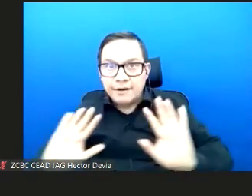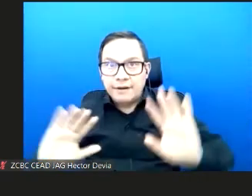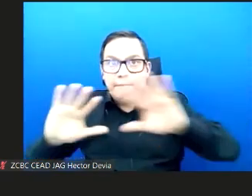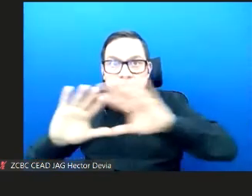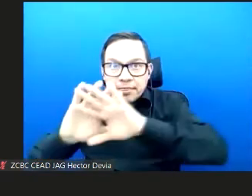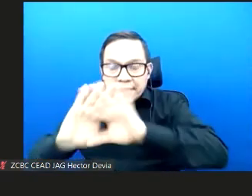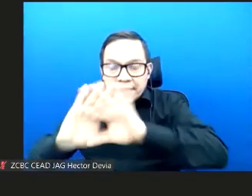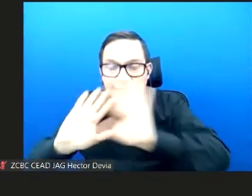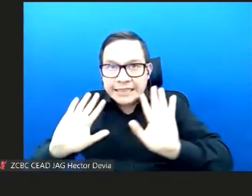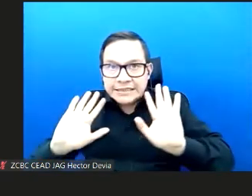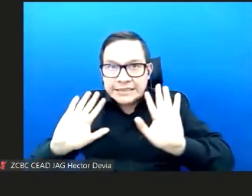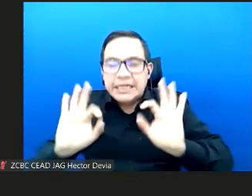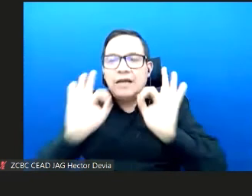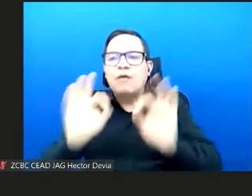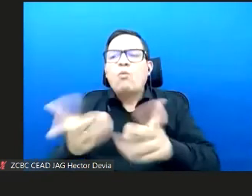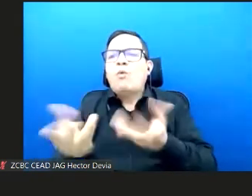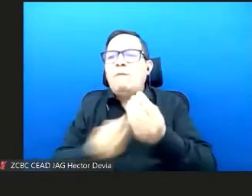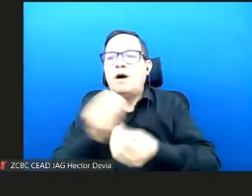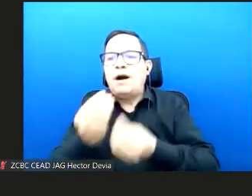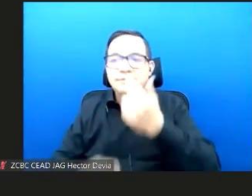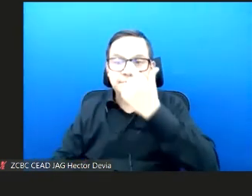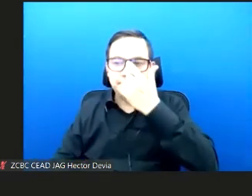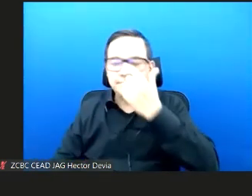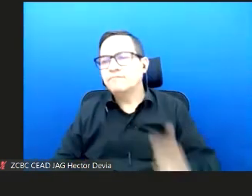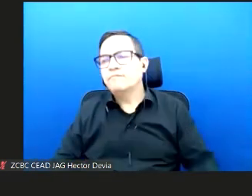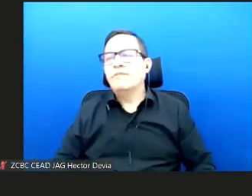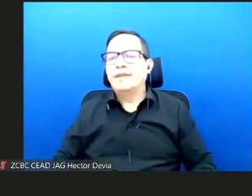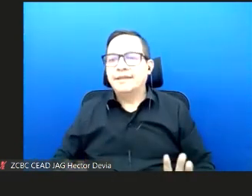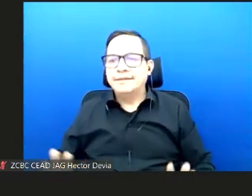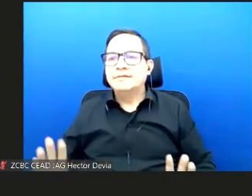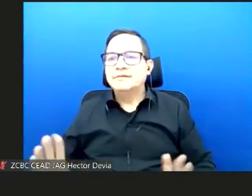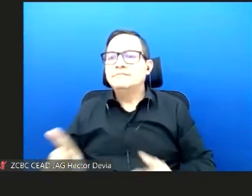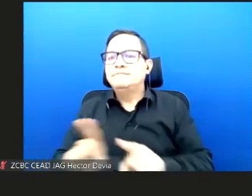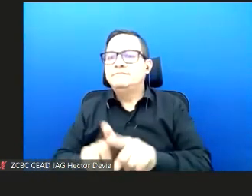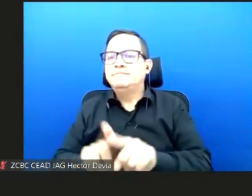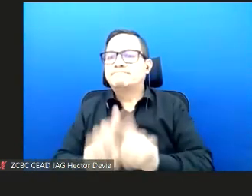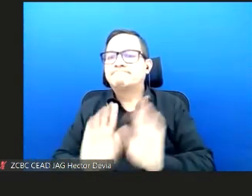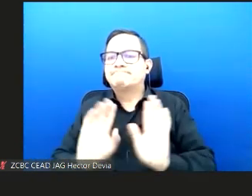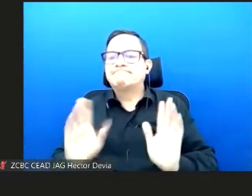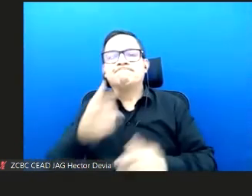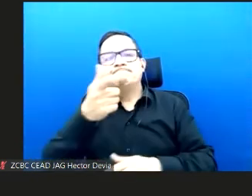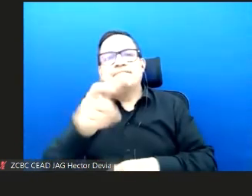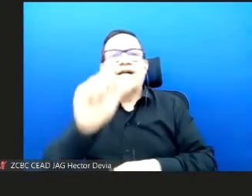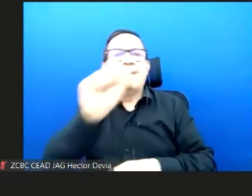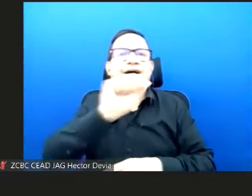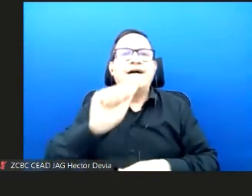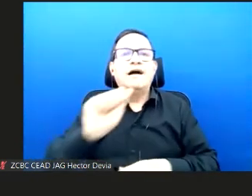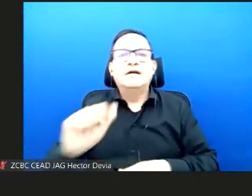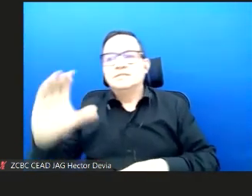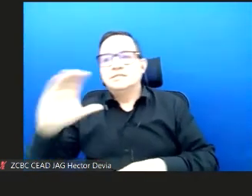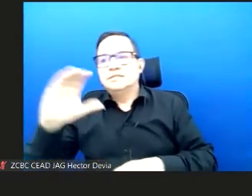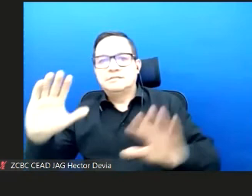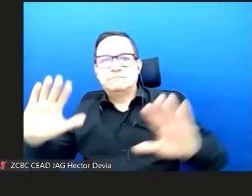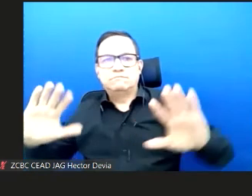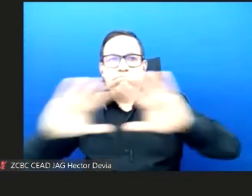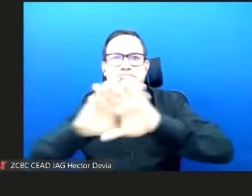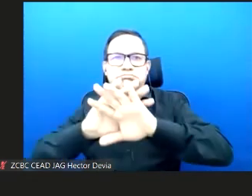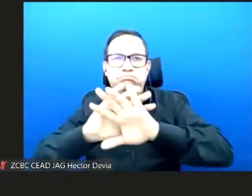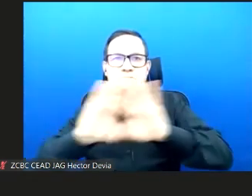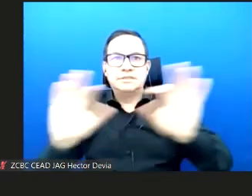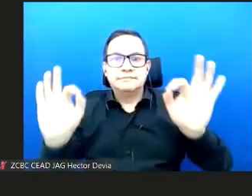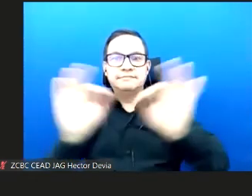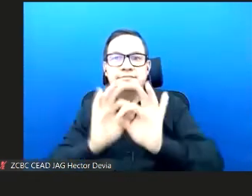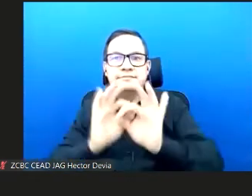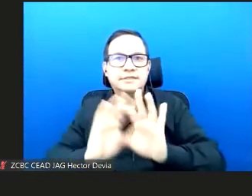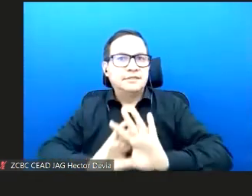Vamos a mirar cómo representamos eso, ¿no? Aquí tenemos nuestra intersección entre A y C. Ya teníamos el 8 que ubicamos de primeritas,